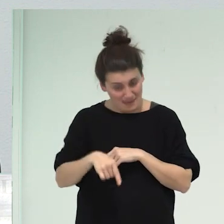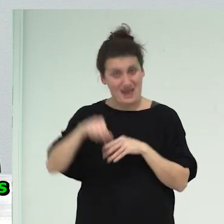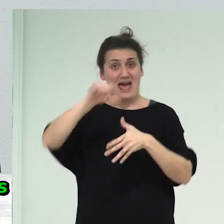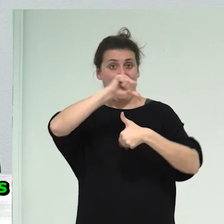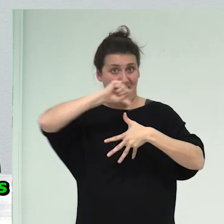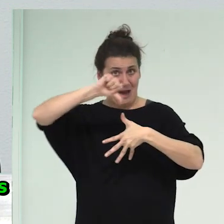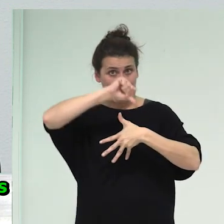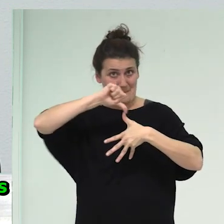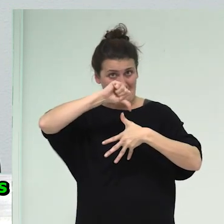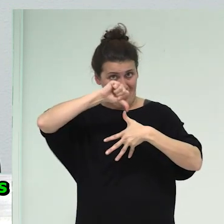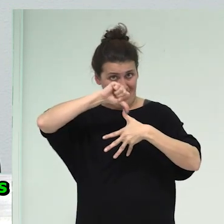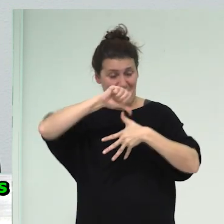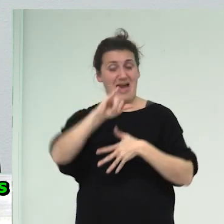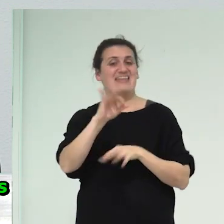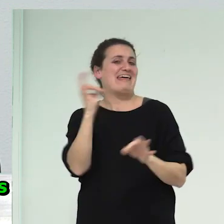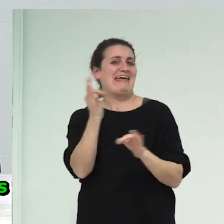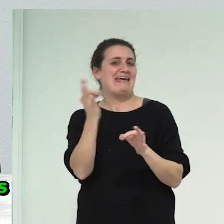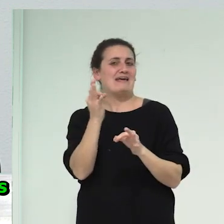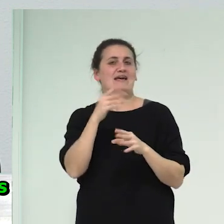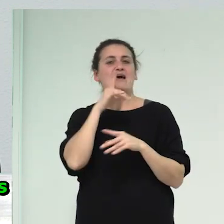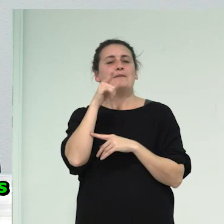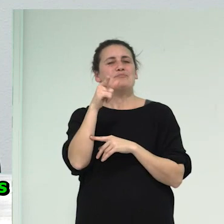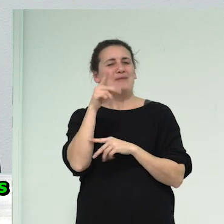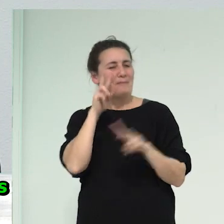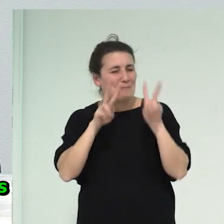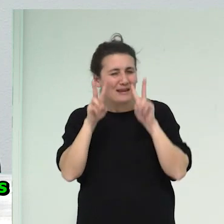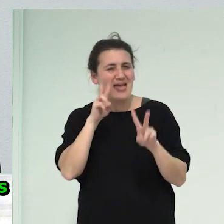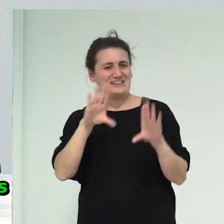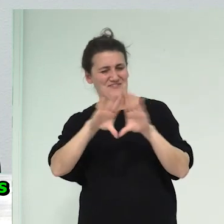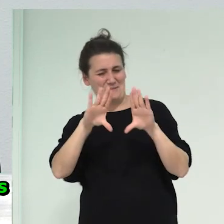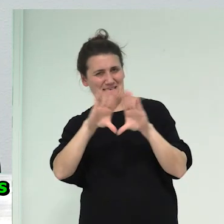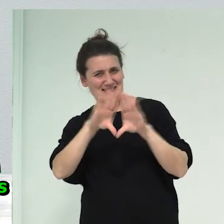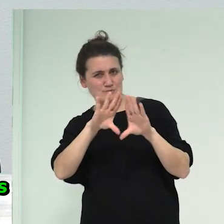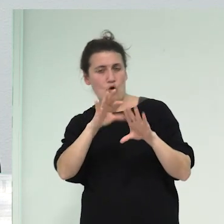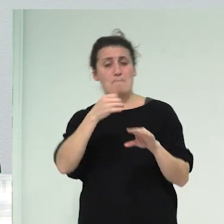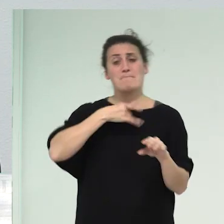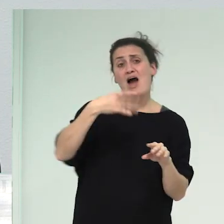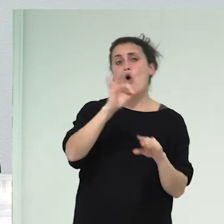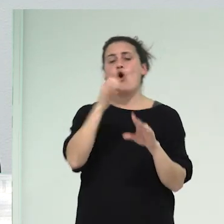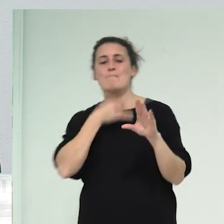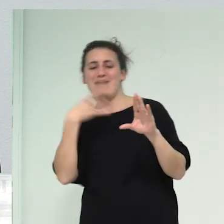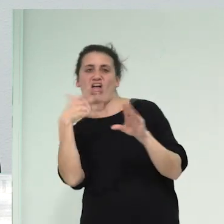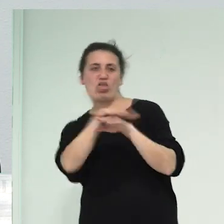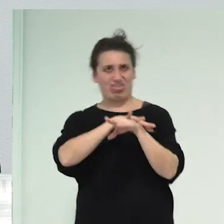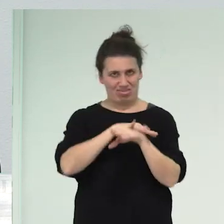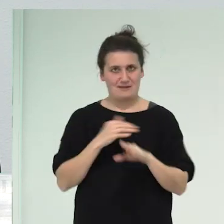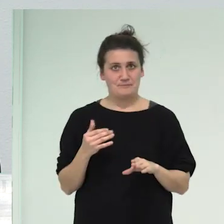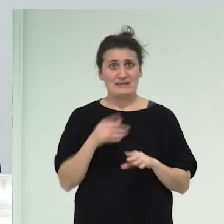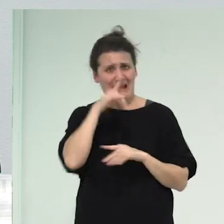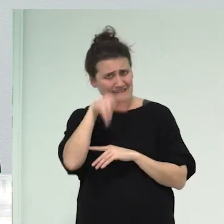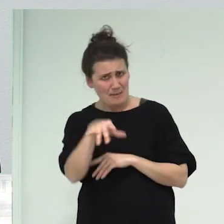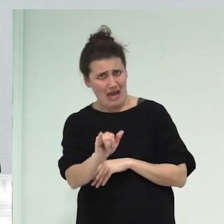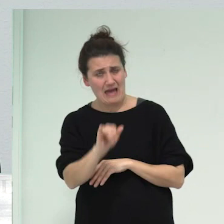Latina hay miradas de feminismos blancos o blanqueados, que también están, y lo